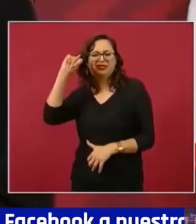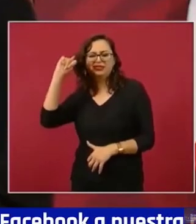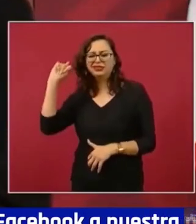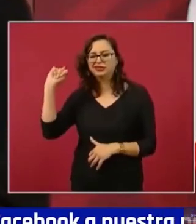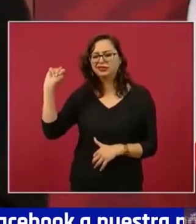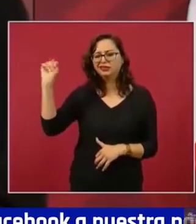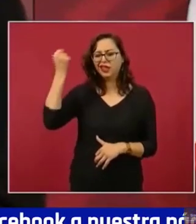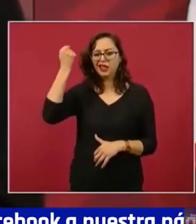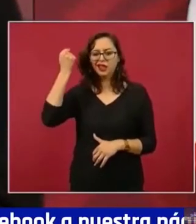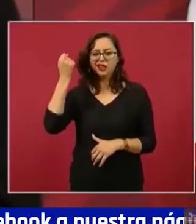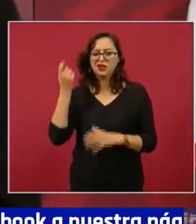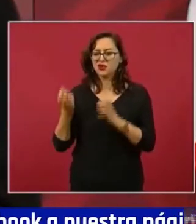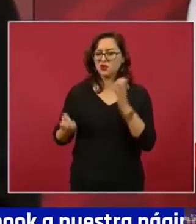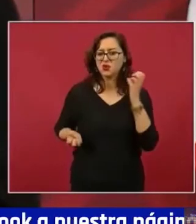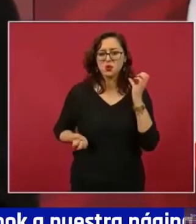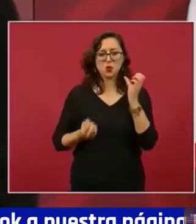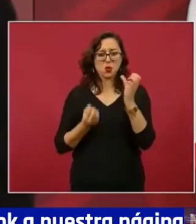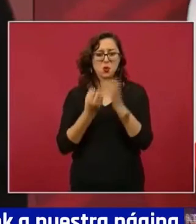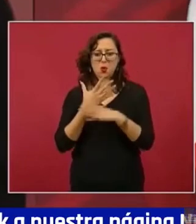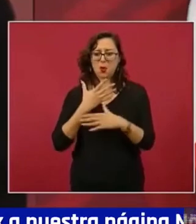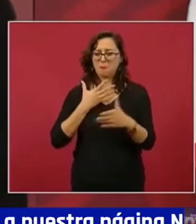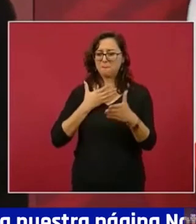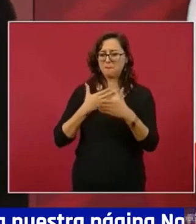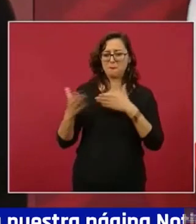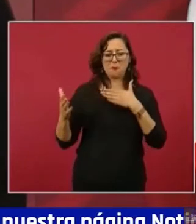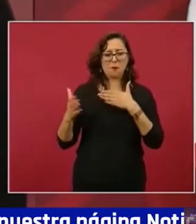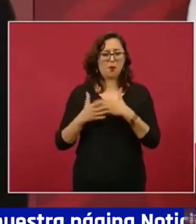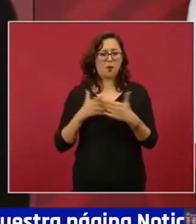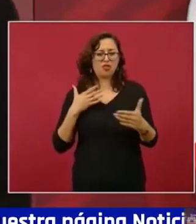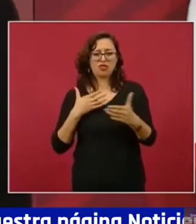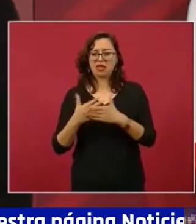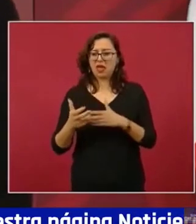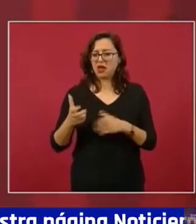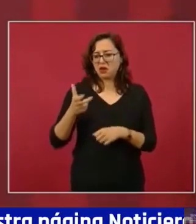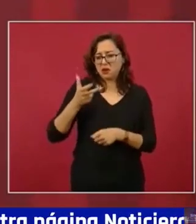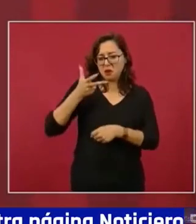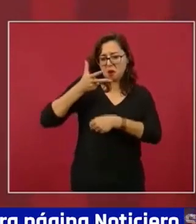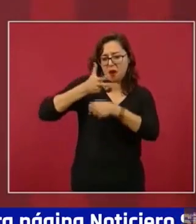tecnología de punta! Cámaras.